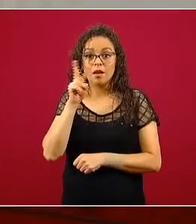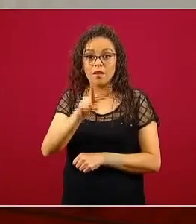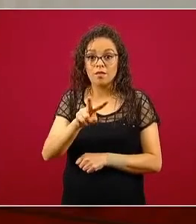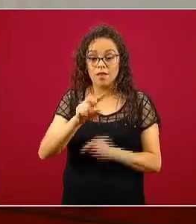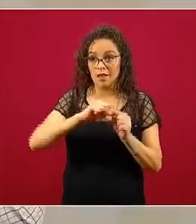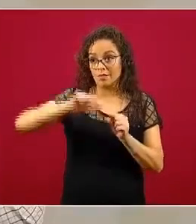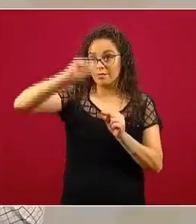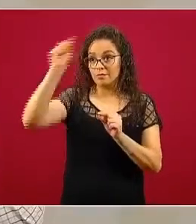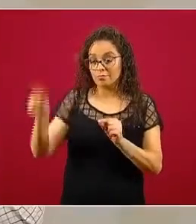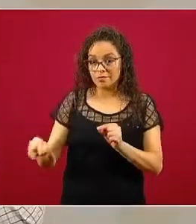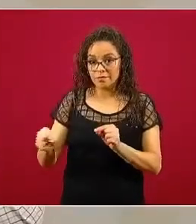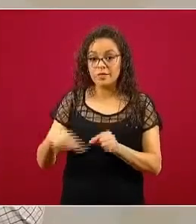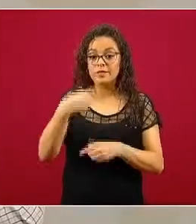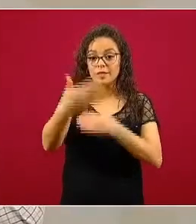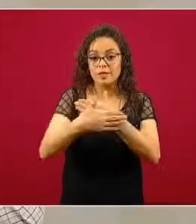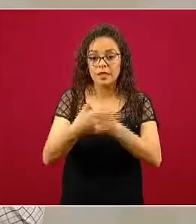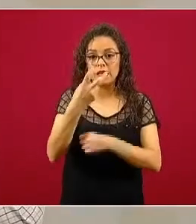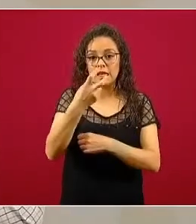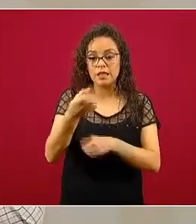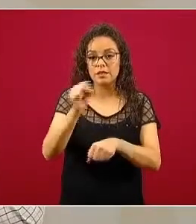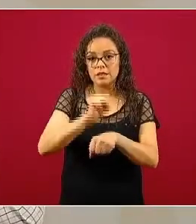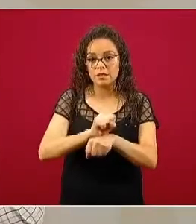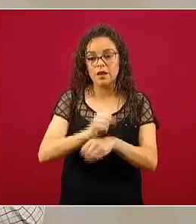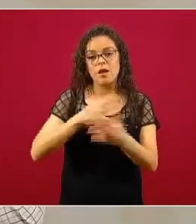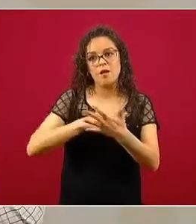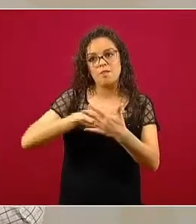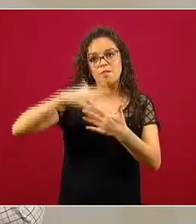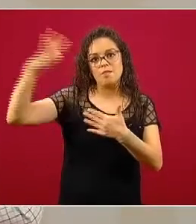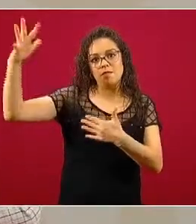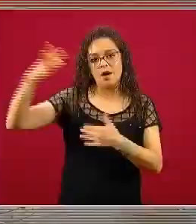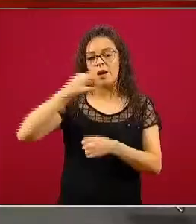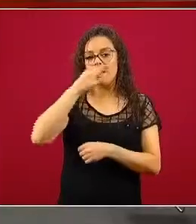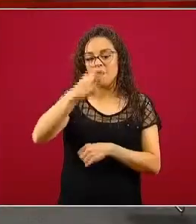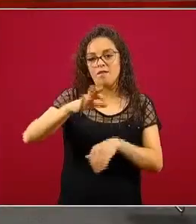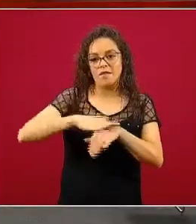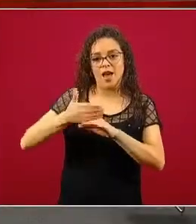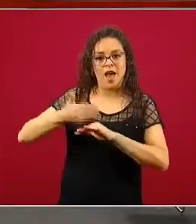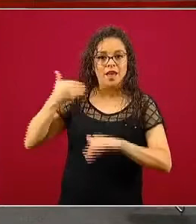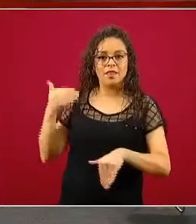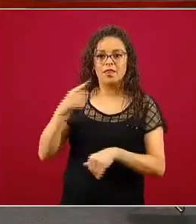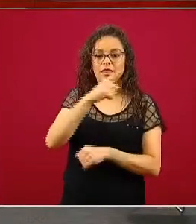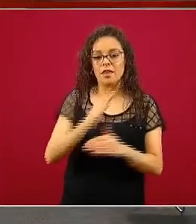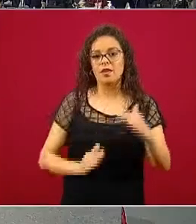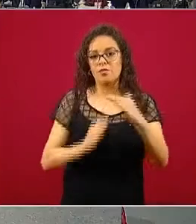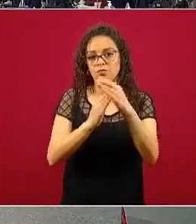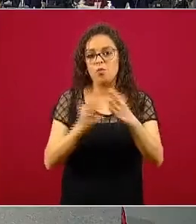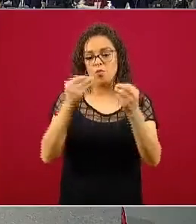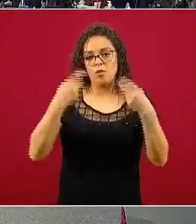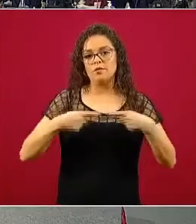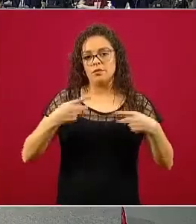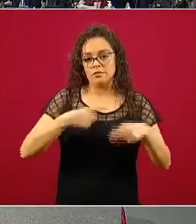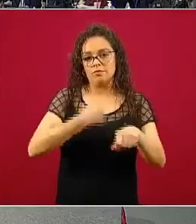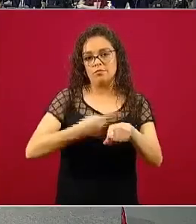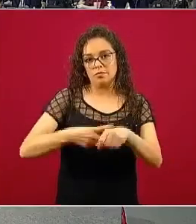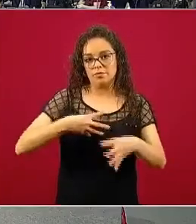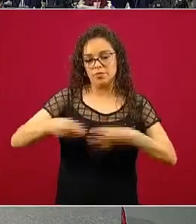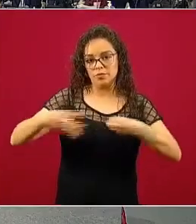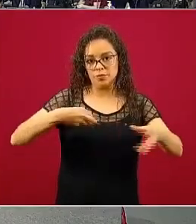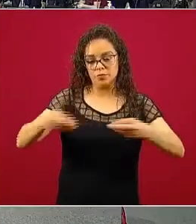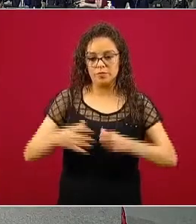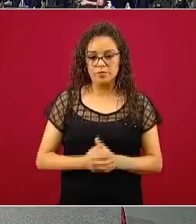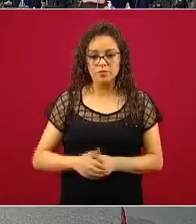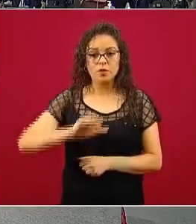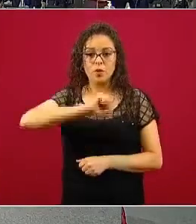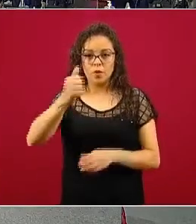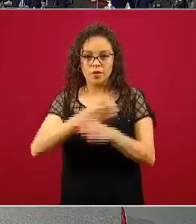en la cual está proyectada su mayor carga de enfermedad. Y un elemento que quiero comentar a propósito de Guerrero, pero